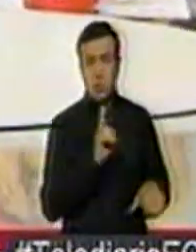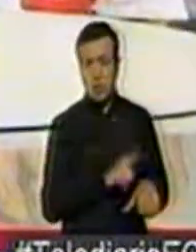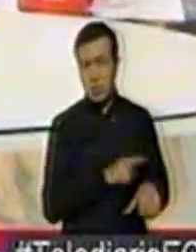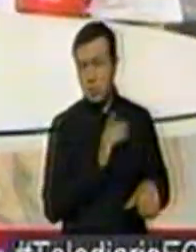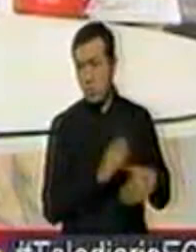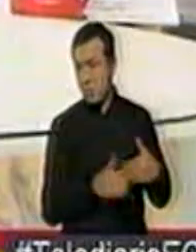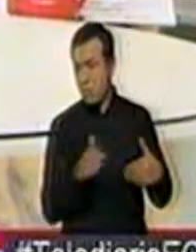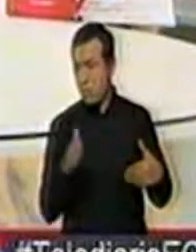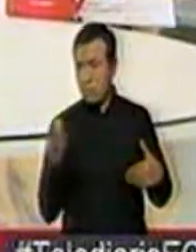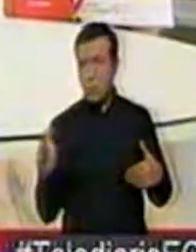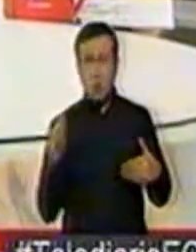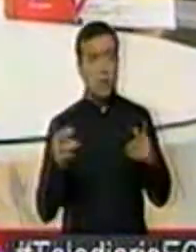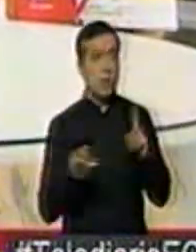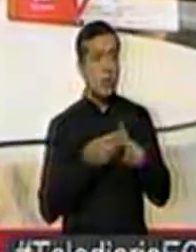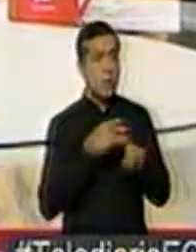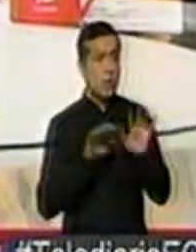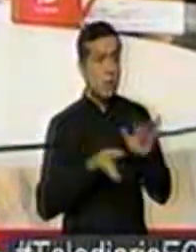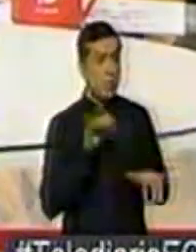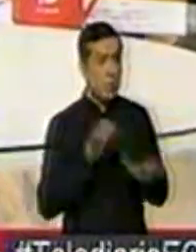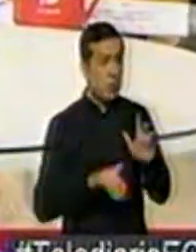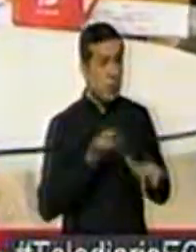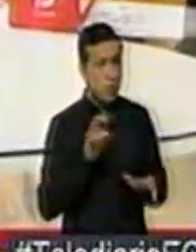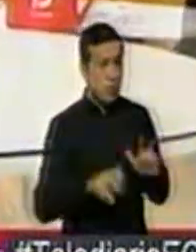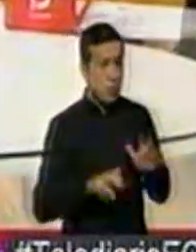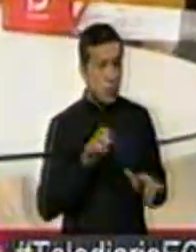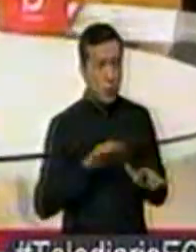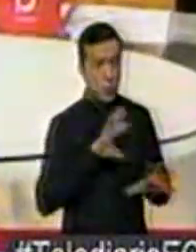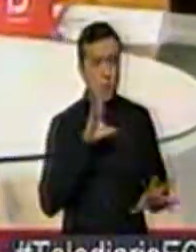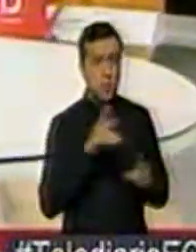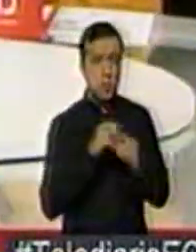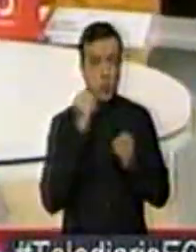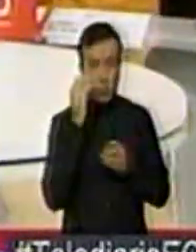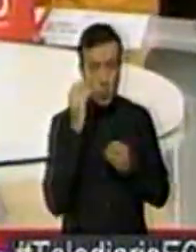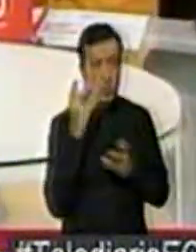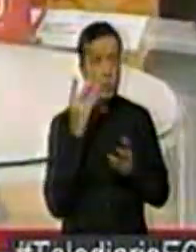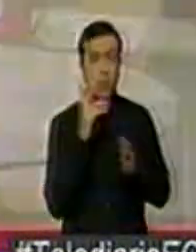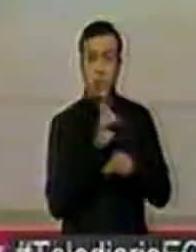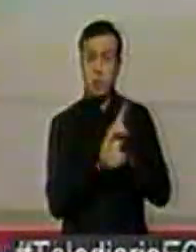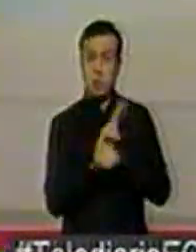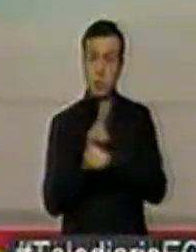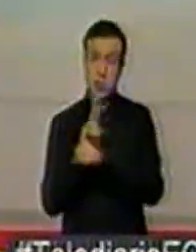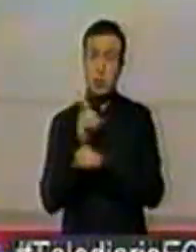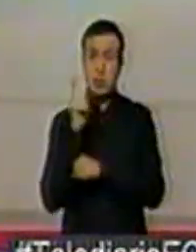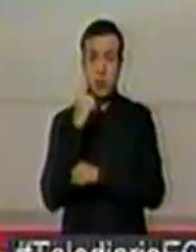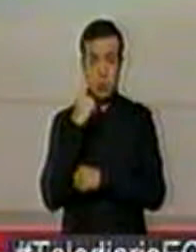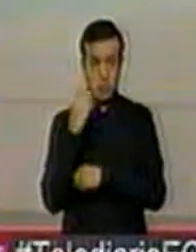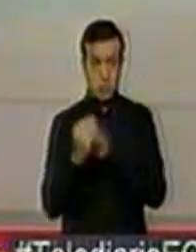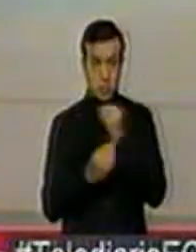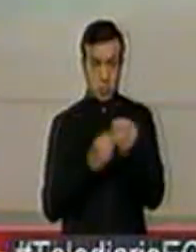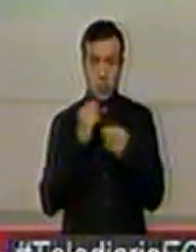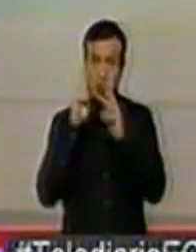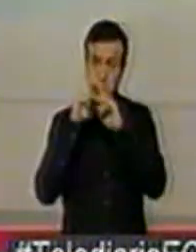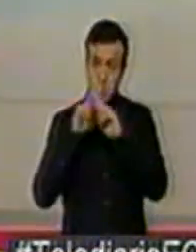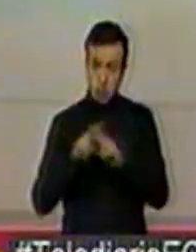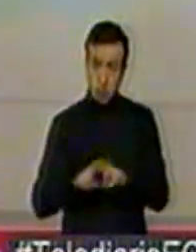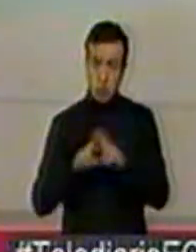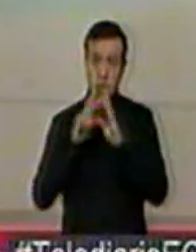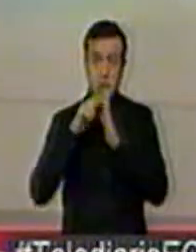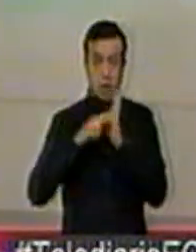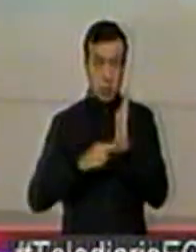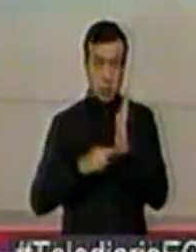que se demora en el internet a manejar información y la superintendencia tendrá que hacer un registro de empresas